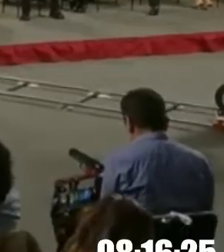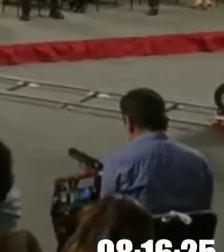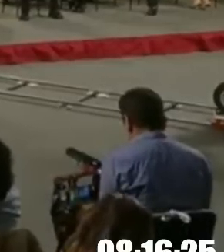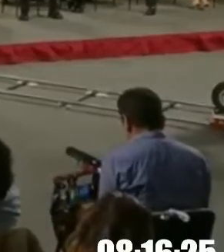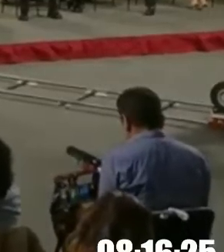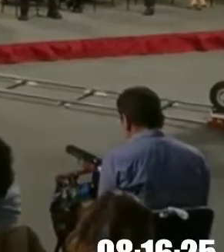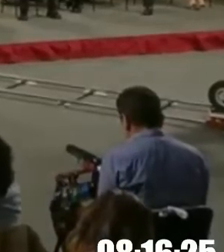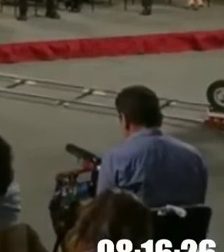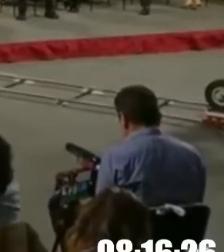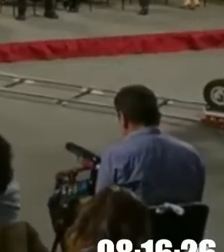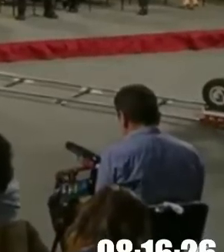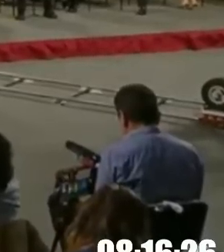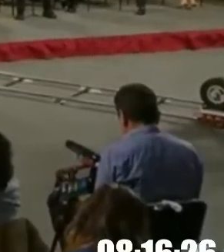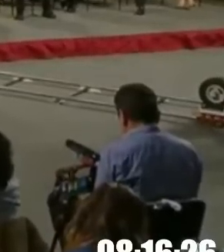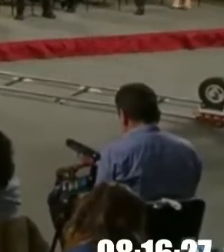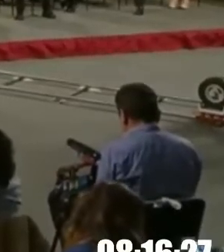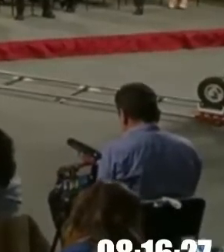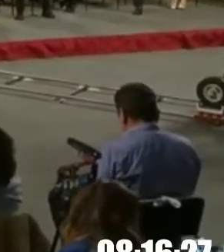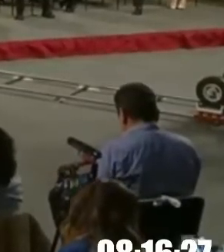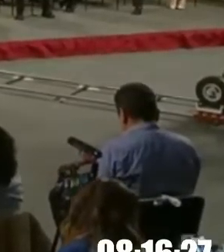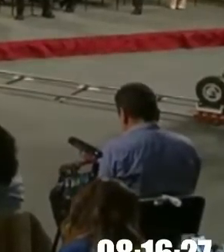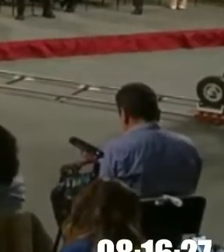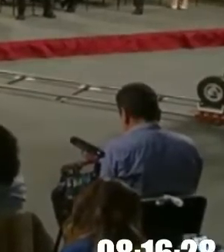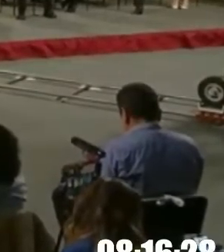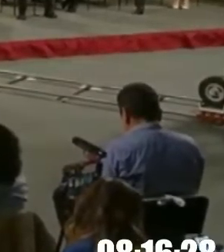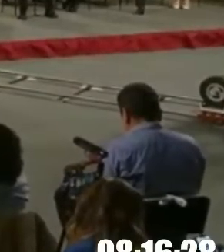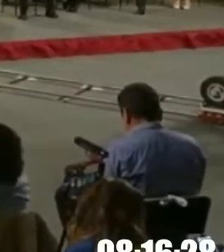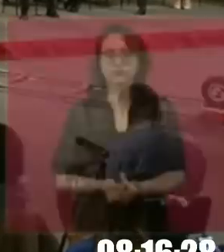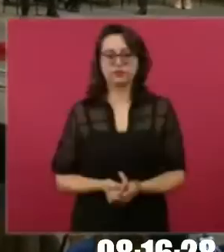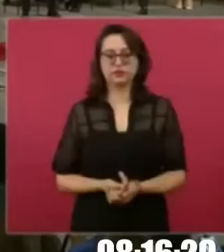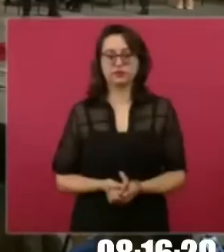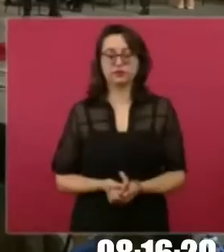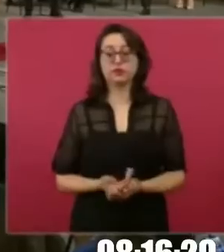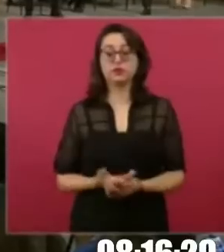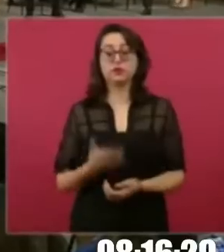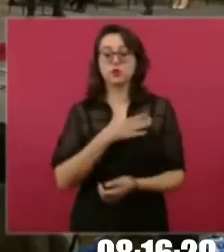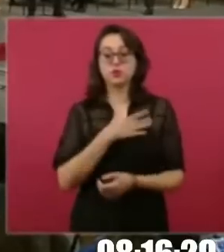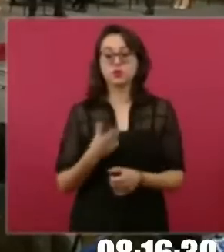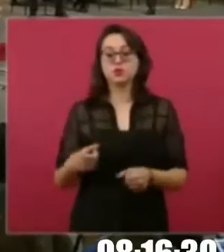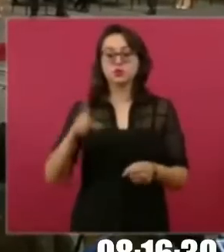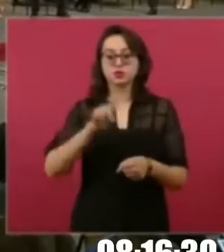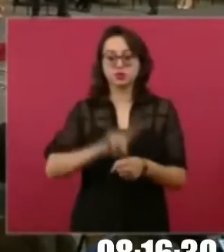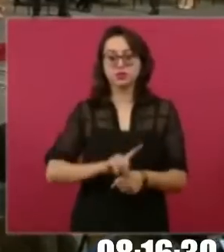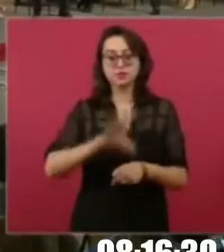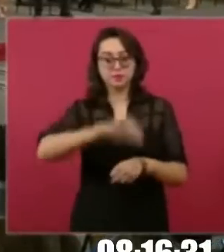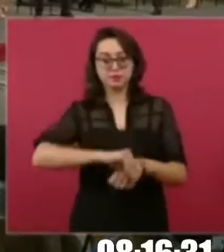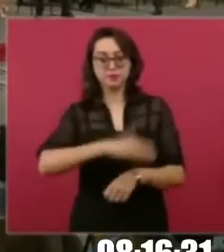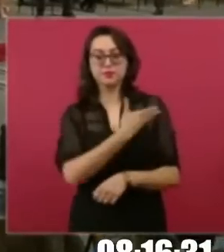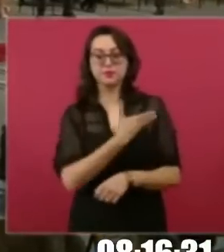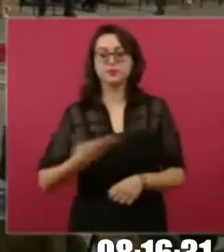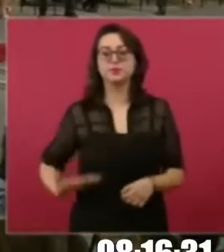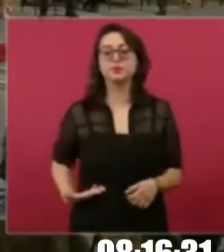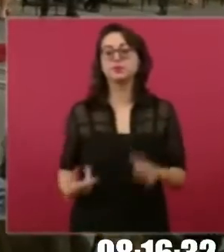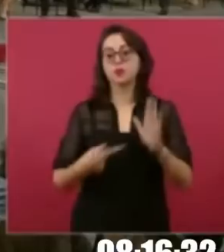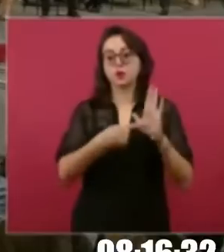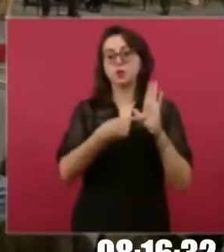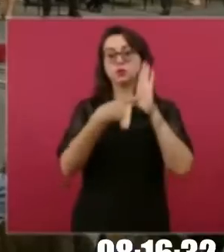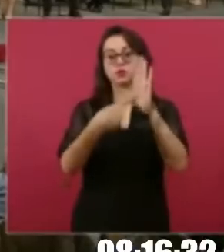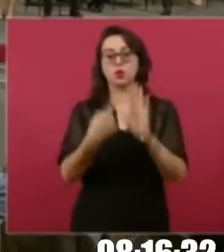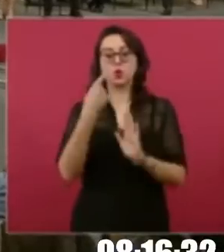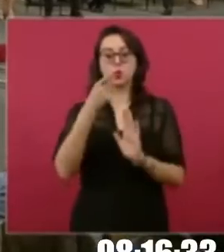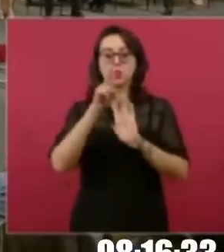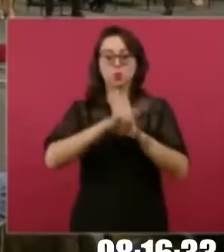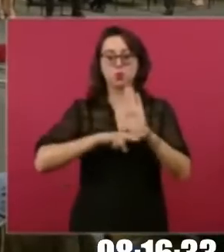Muchas gracias vamos a dar un a presentar un video que que refleja Cómo seguimos trabajando